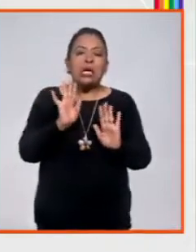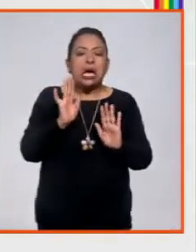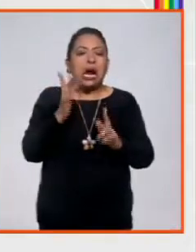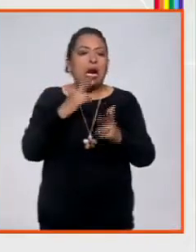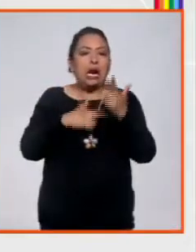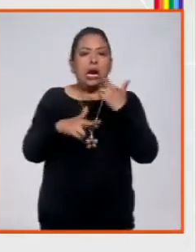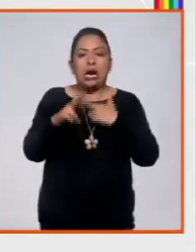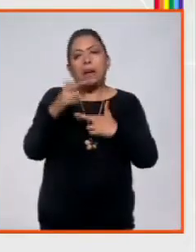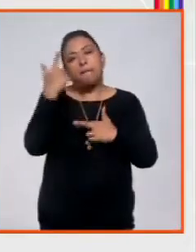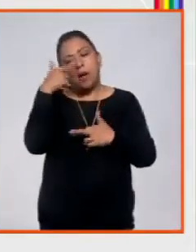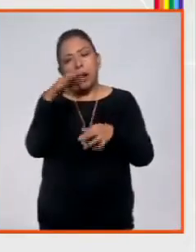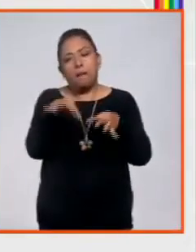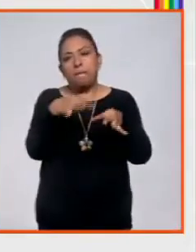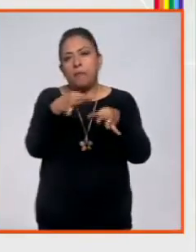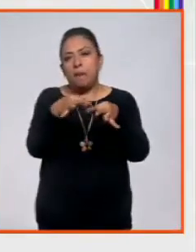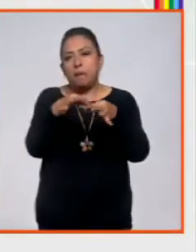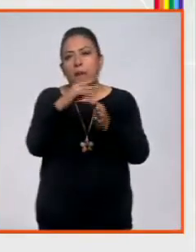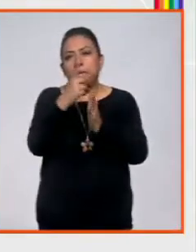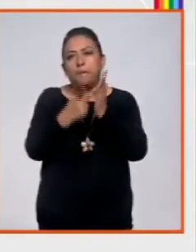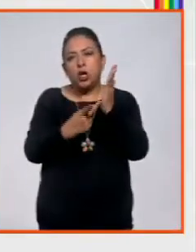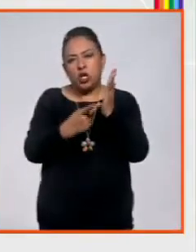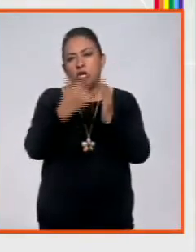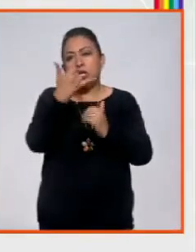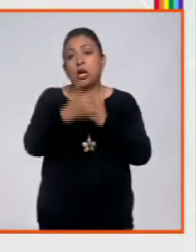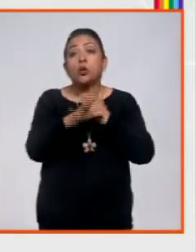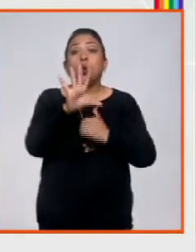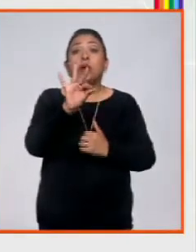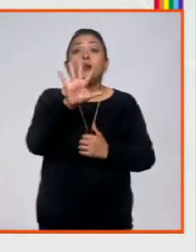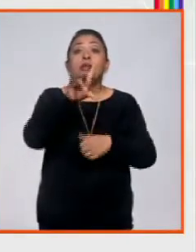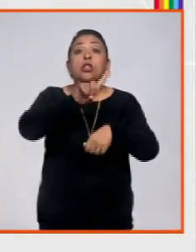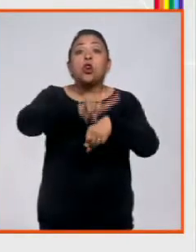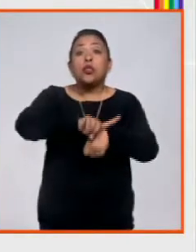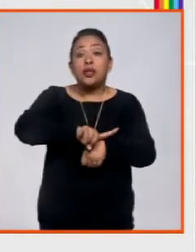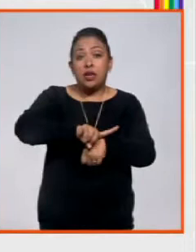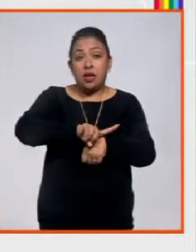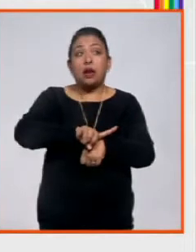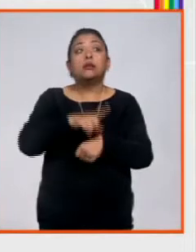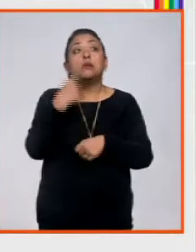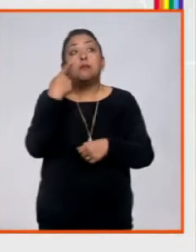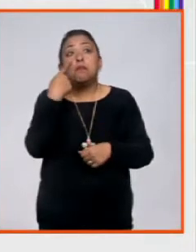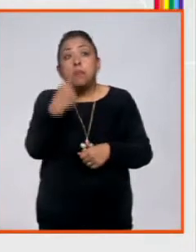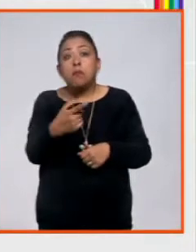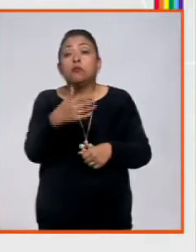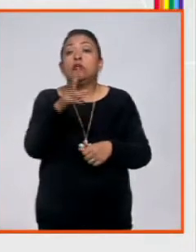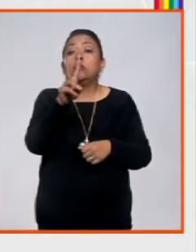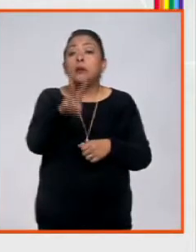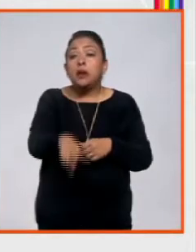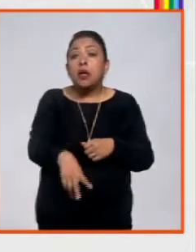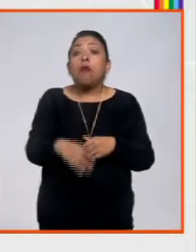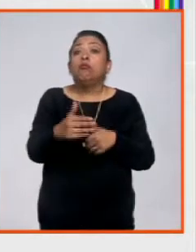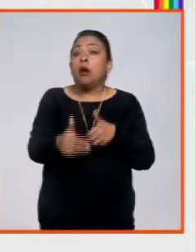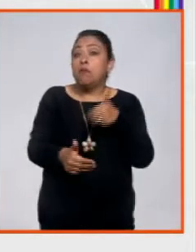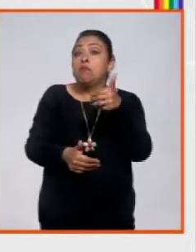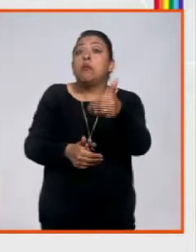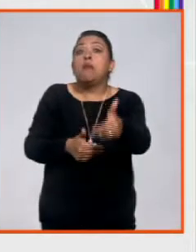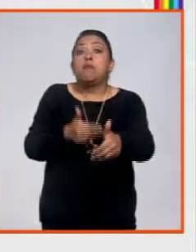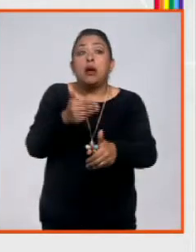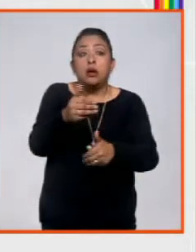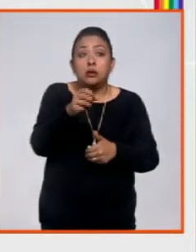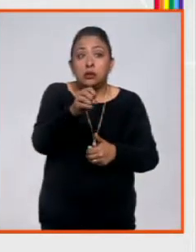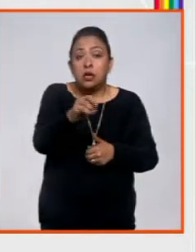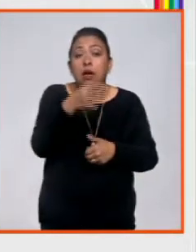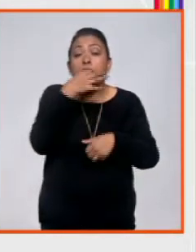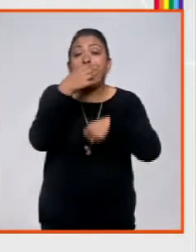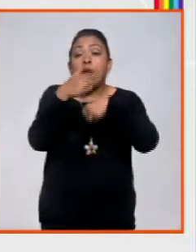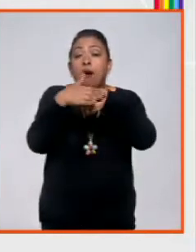seguir intentando cumplir el proyecto de 45 días hemos ido viendo pasos de mucho avance justamente con